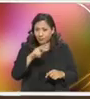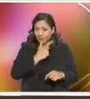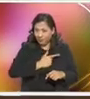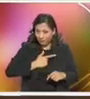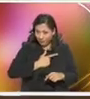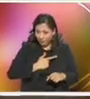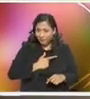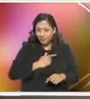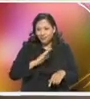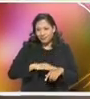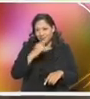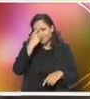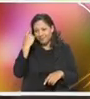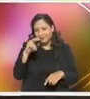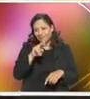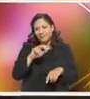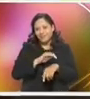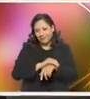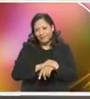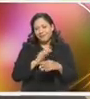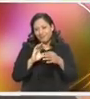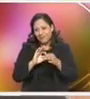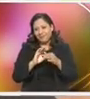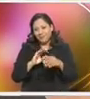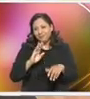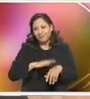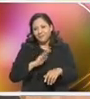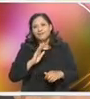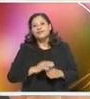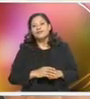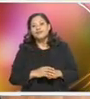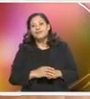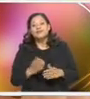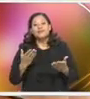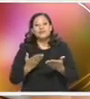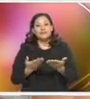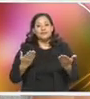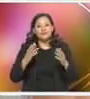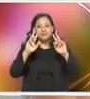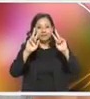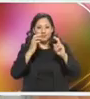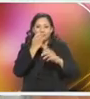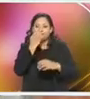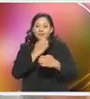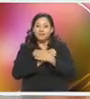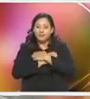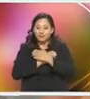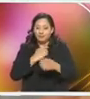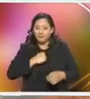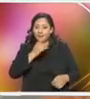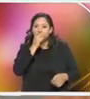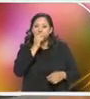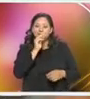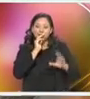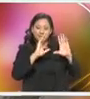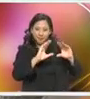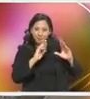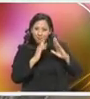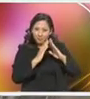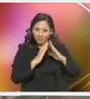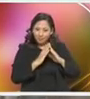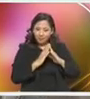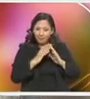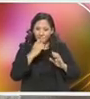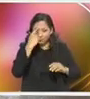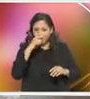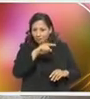es más fácil que tengan una buena relación. Y desde luego la educación que nosotros como papás les damos en casa para que traten